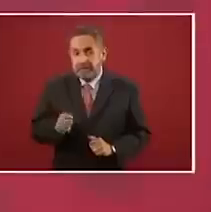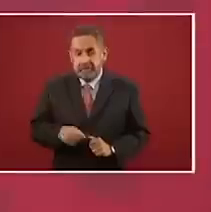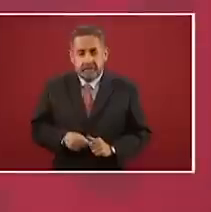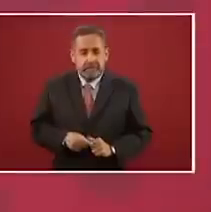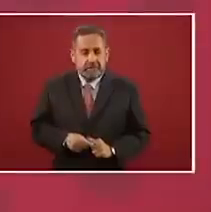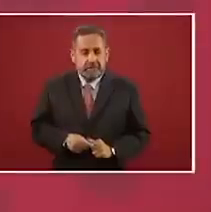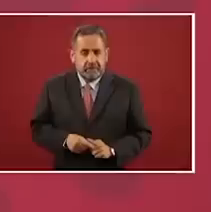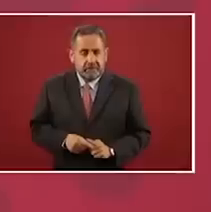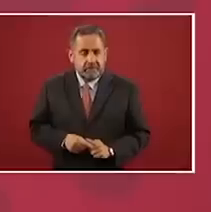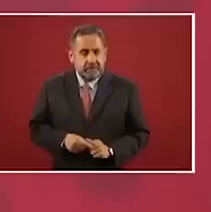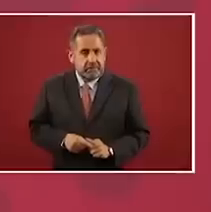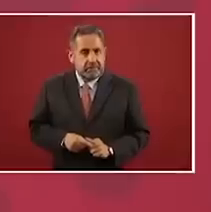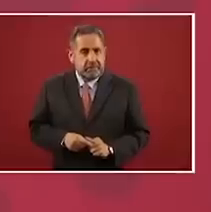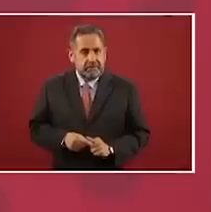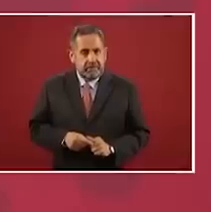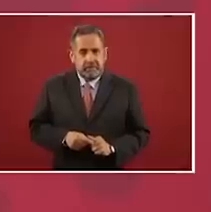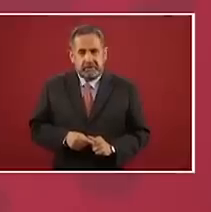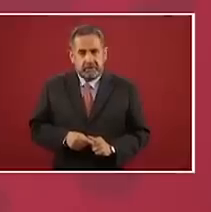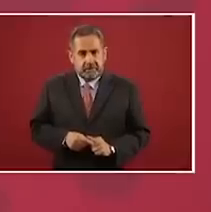hay la